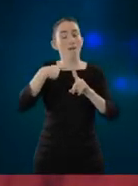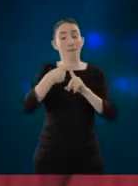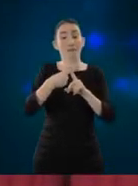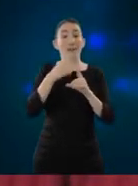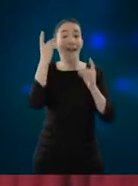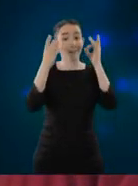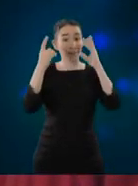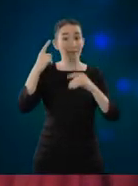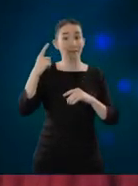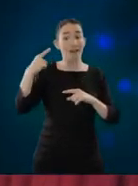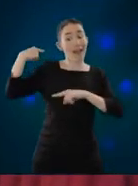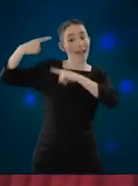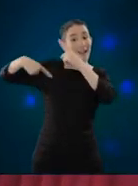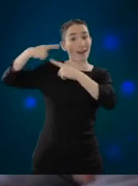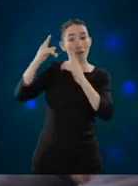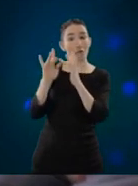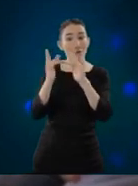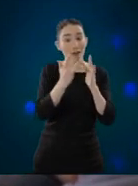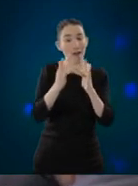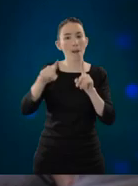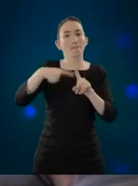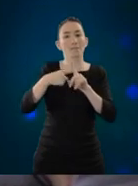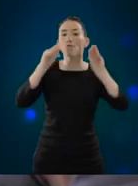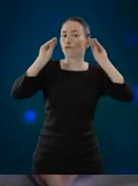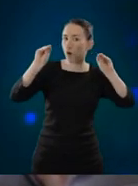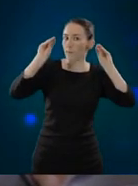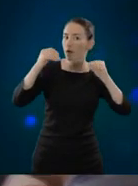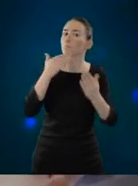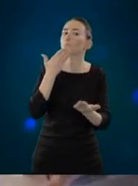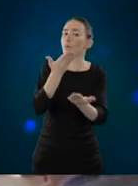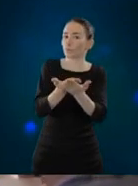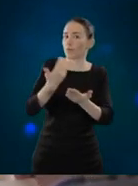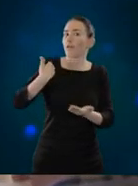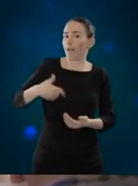han fomentado actividades intergeneracionales y formativas.